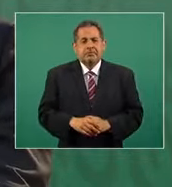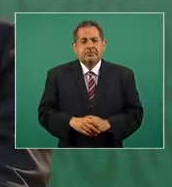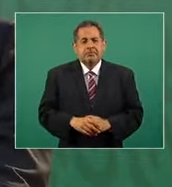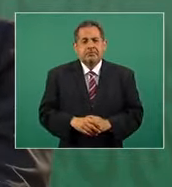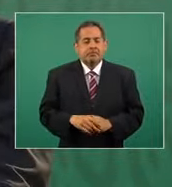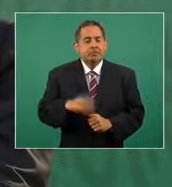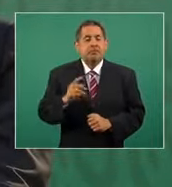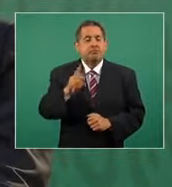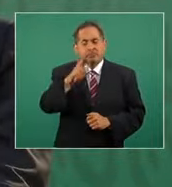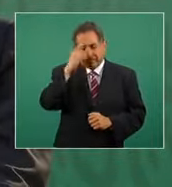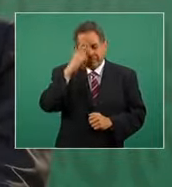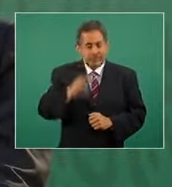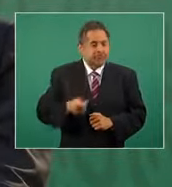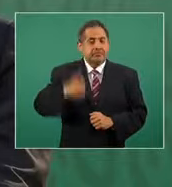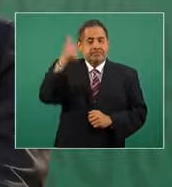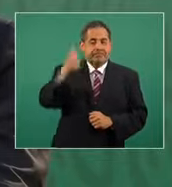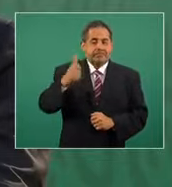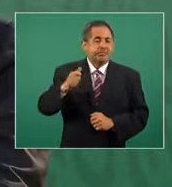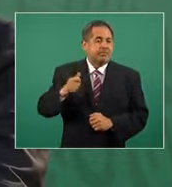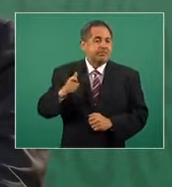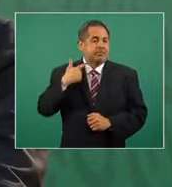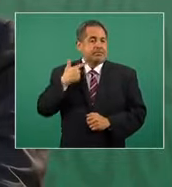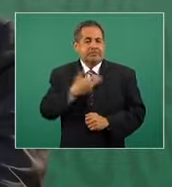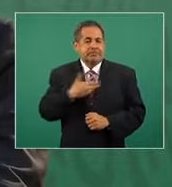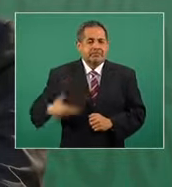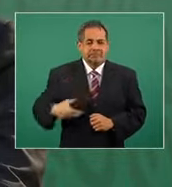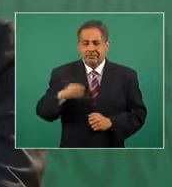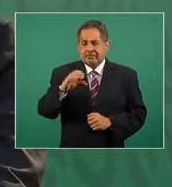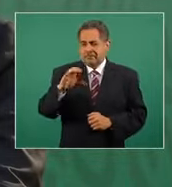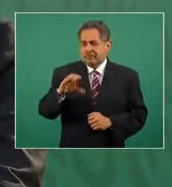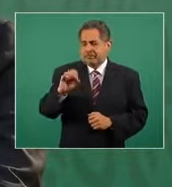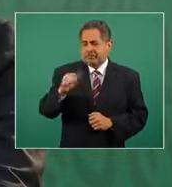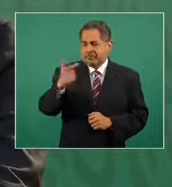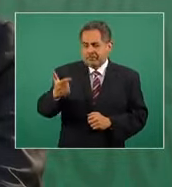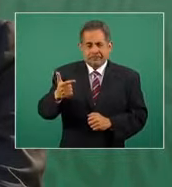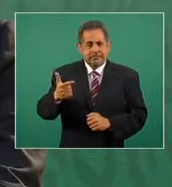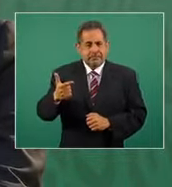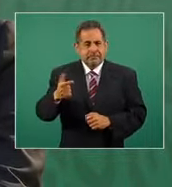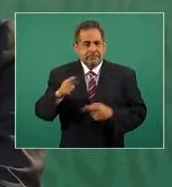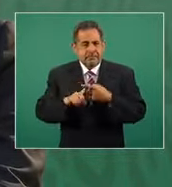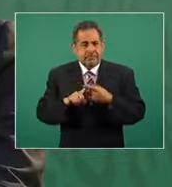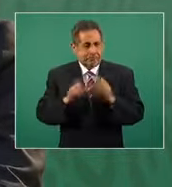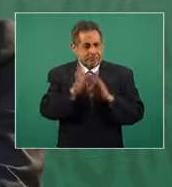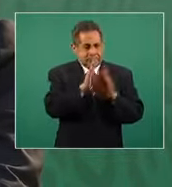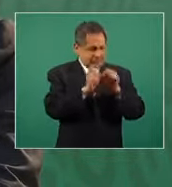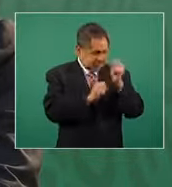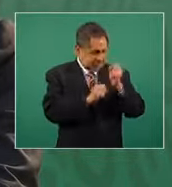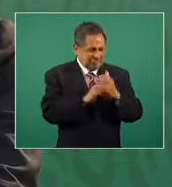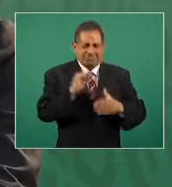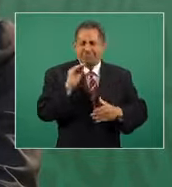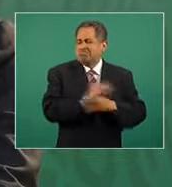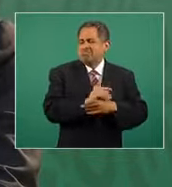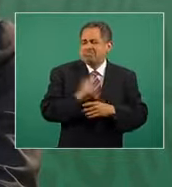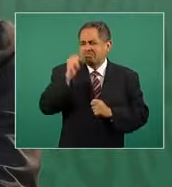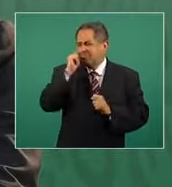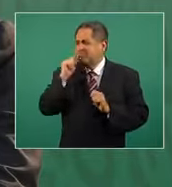Empezó la privatización con Salinas de Gortari, violando la Constitución.